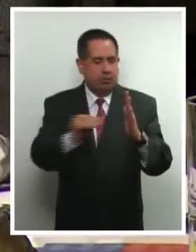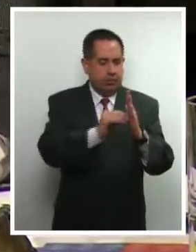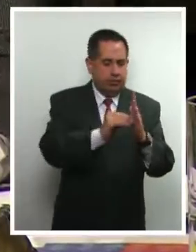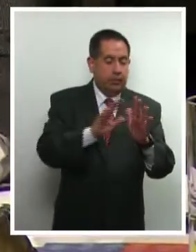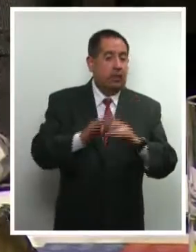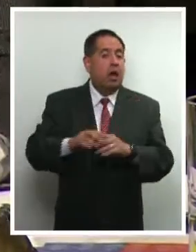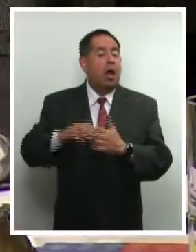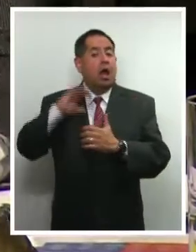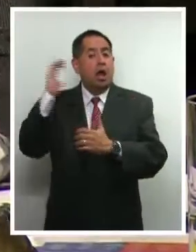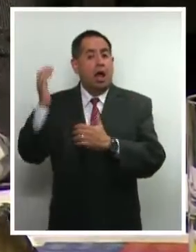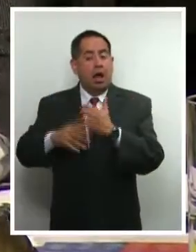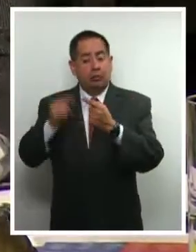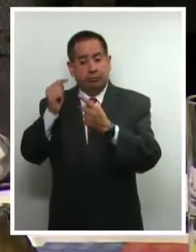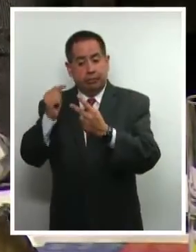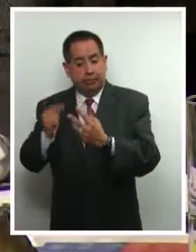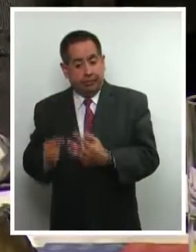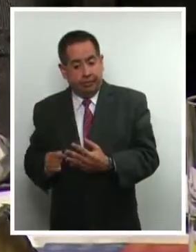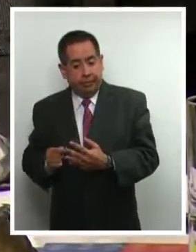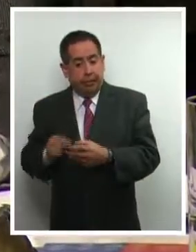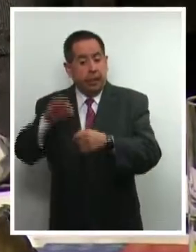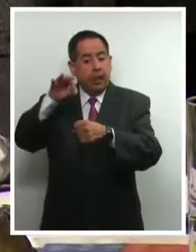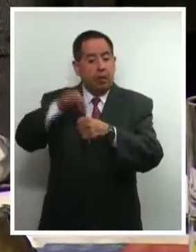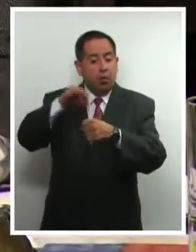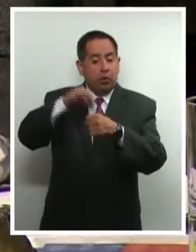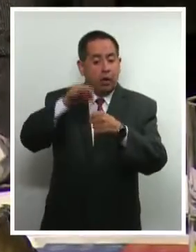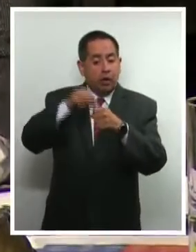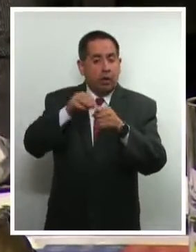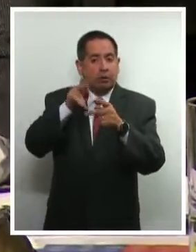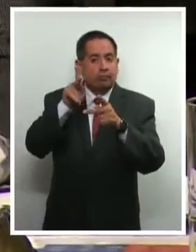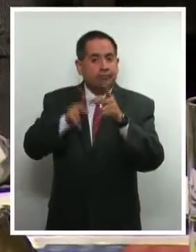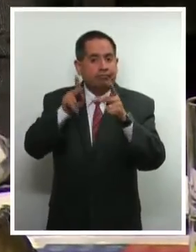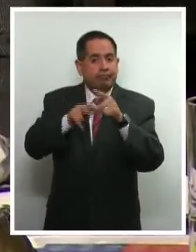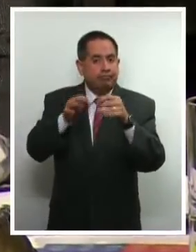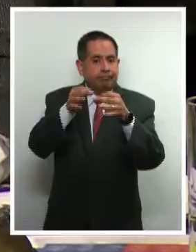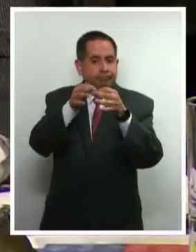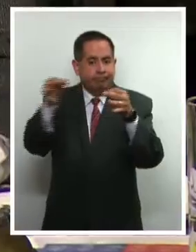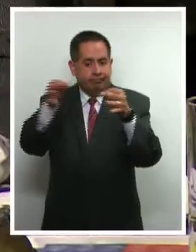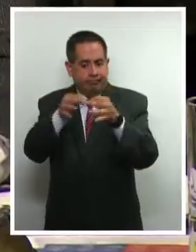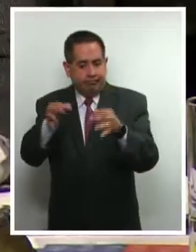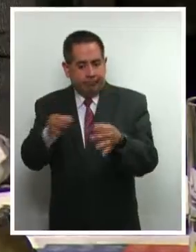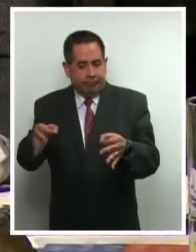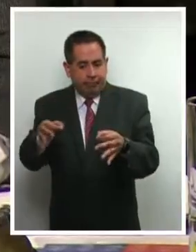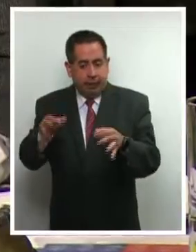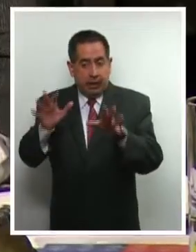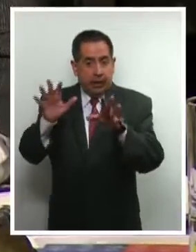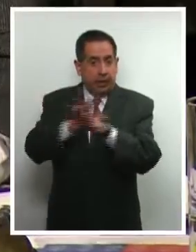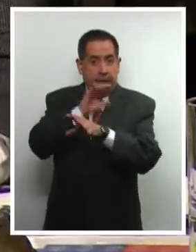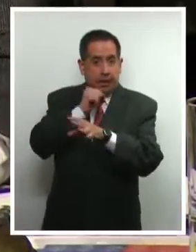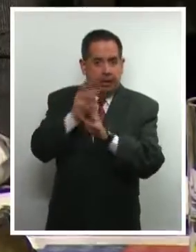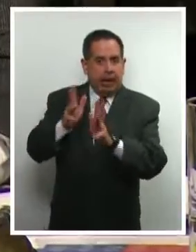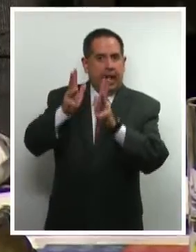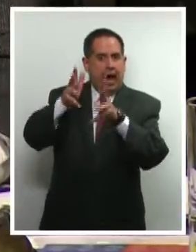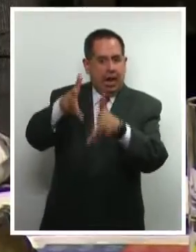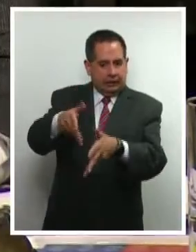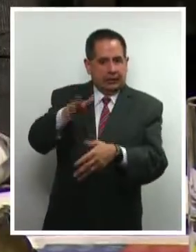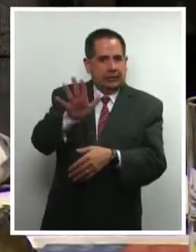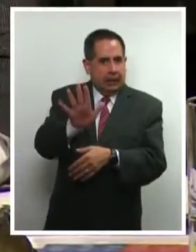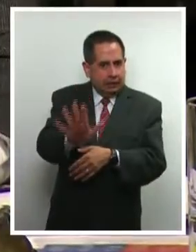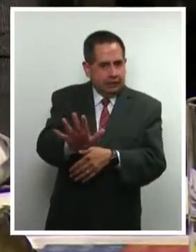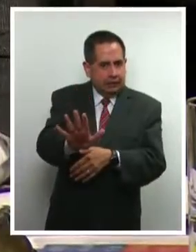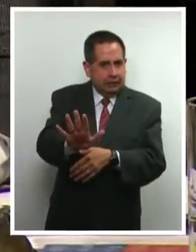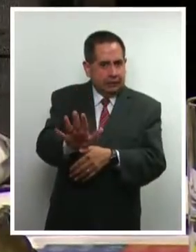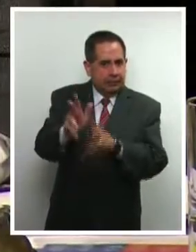vez agotadas las reservas, se votarán las partes reservadas del artículo no modificadas en términos del